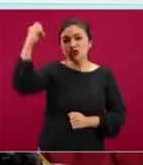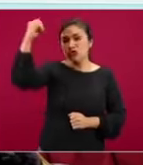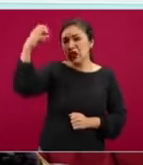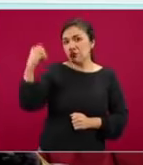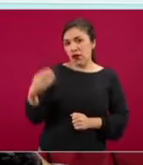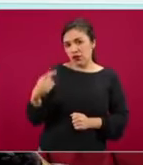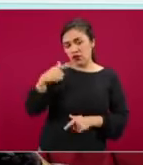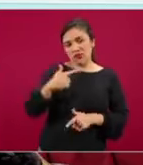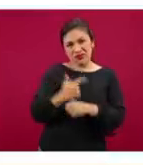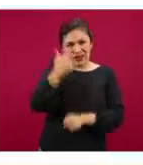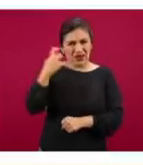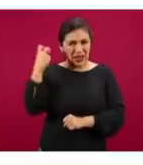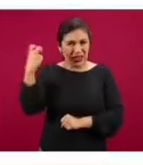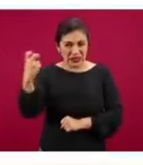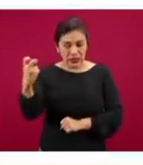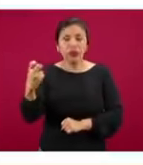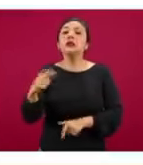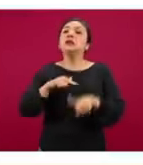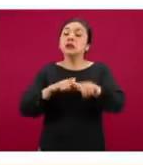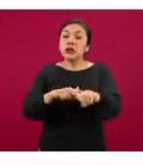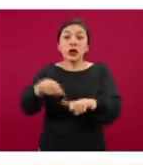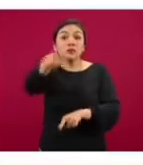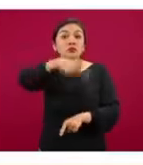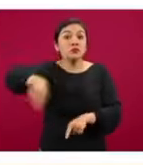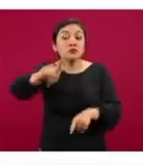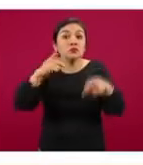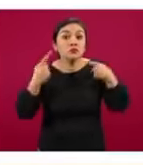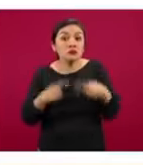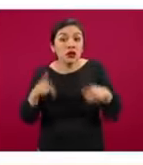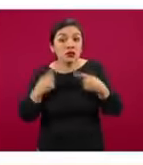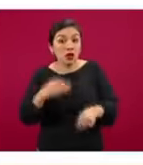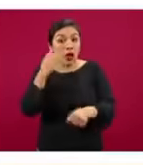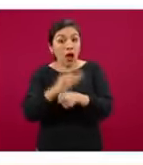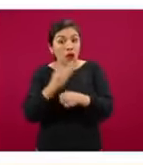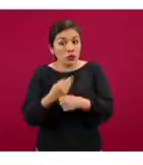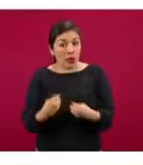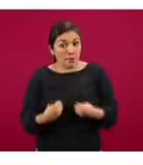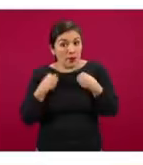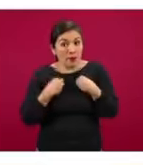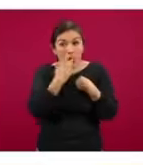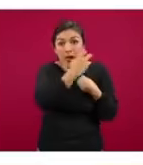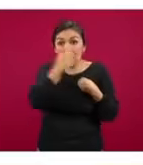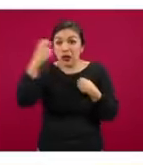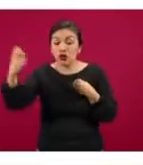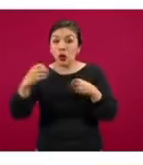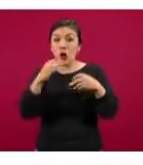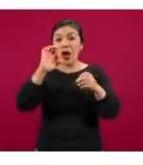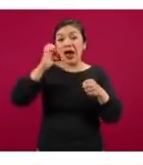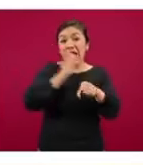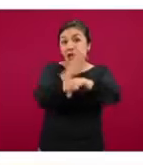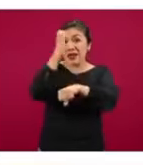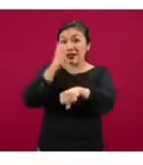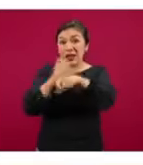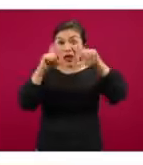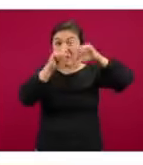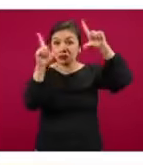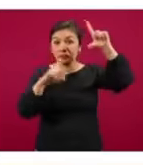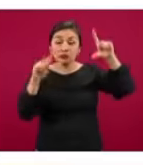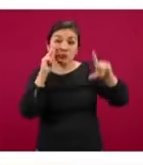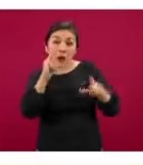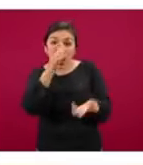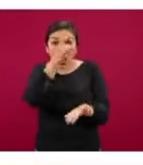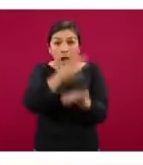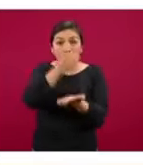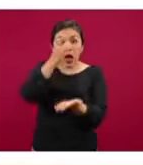de riesgo. Por lo tanto, a las personas que están residiendo en estas entidades federativas, recordemos que